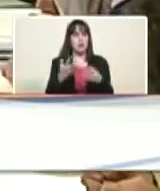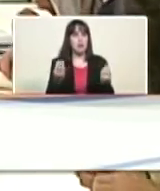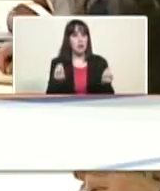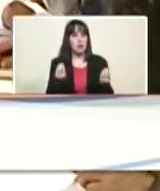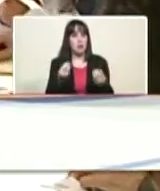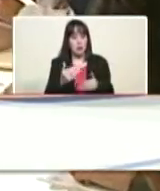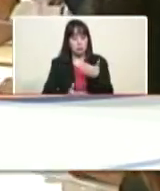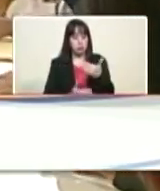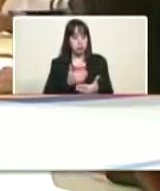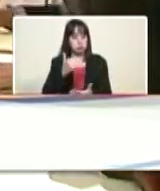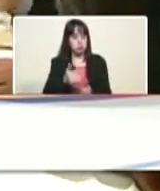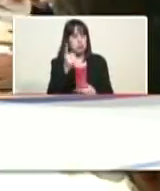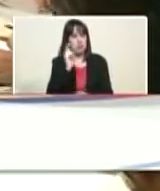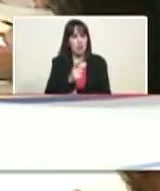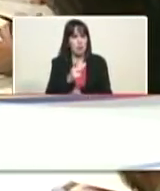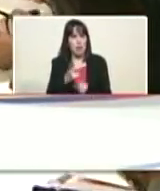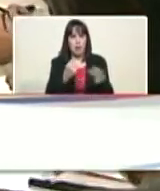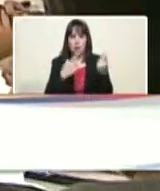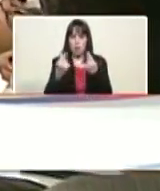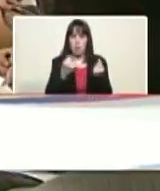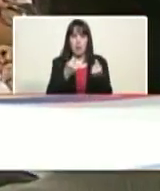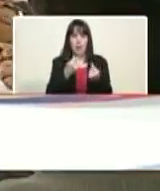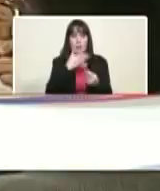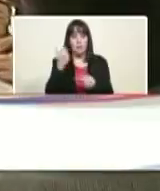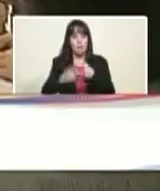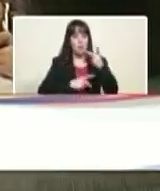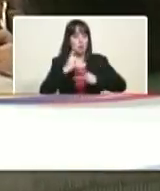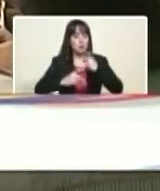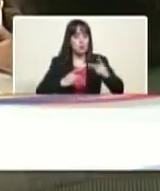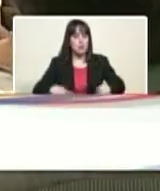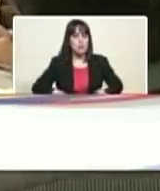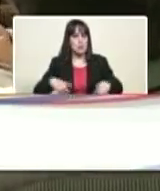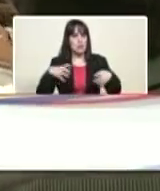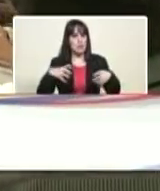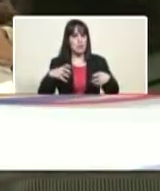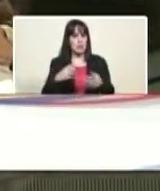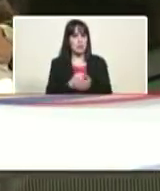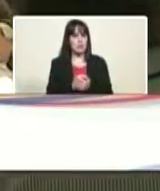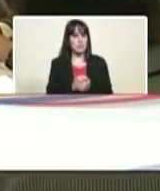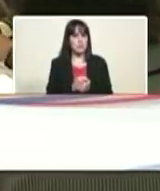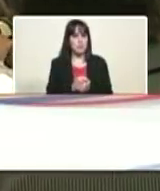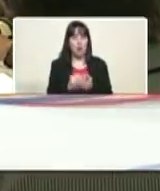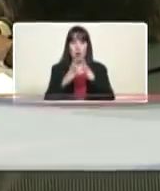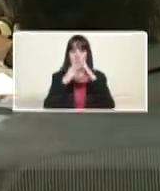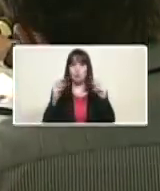en avanzar, en producir riqueza. Toda esta fórmula,